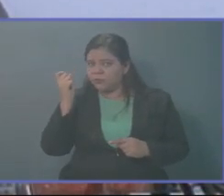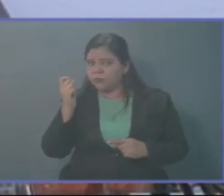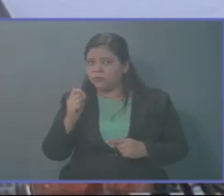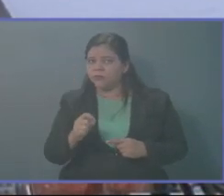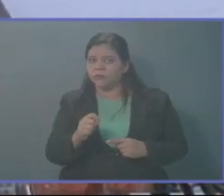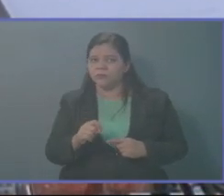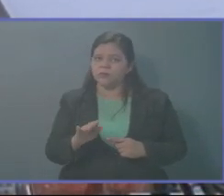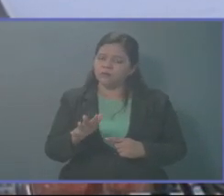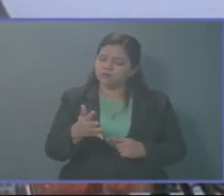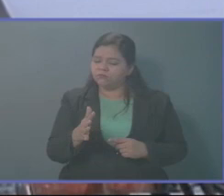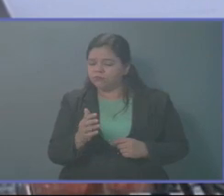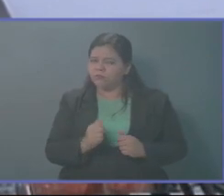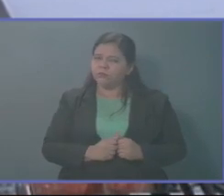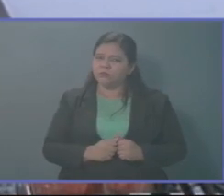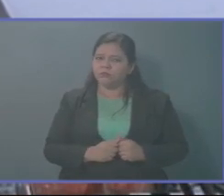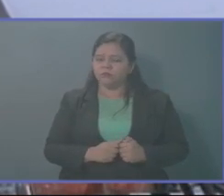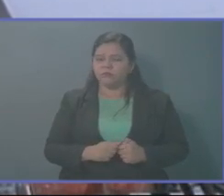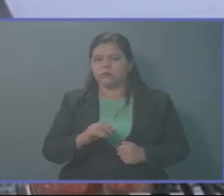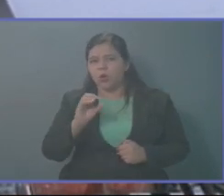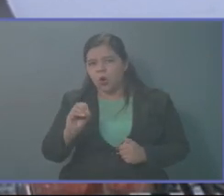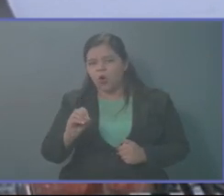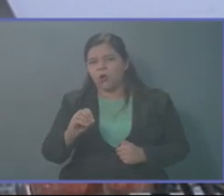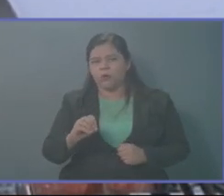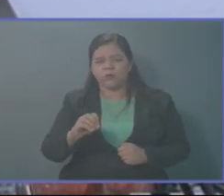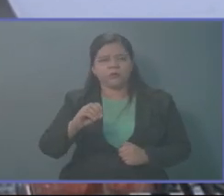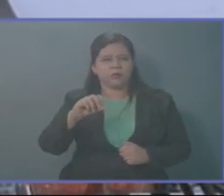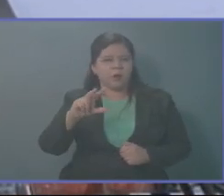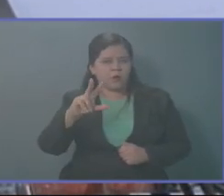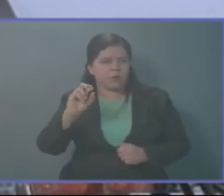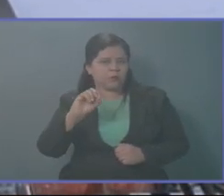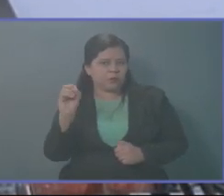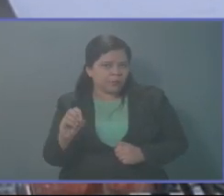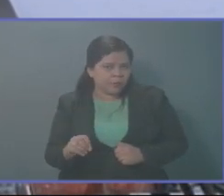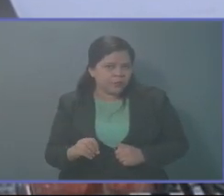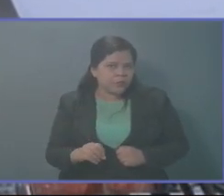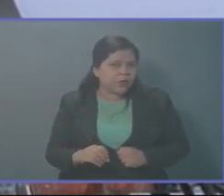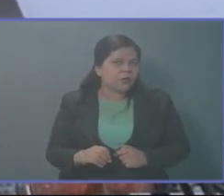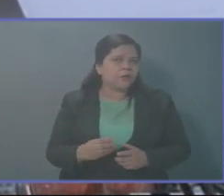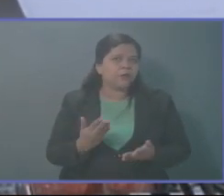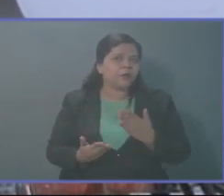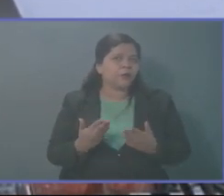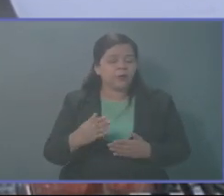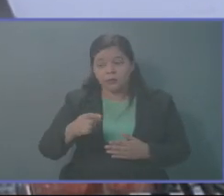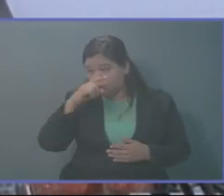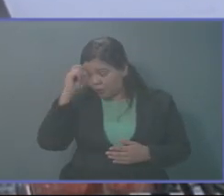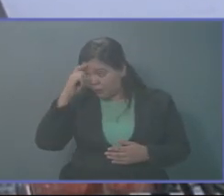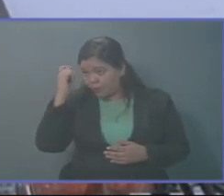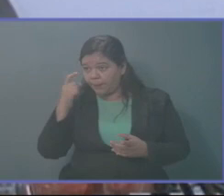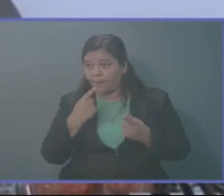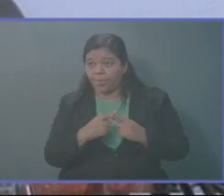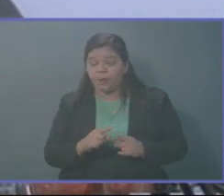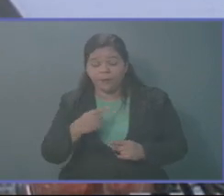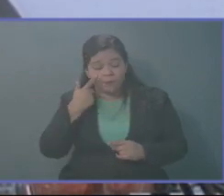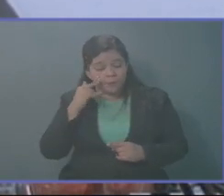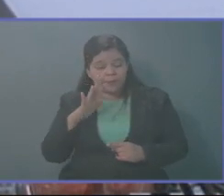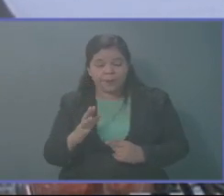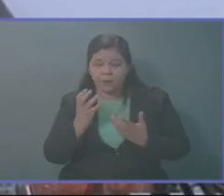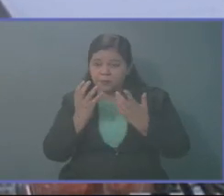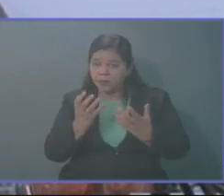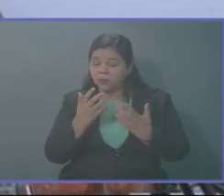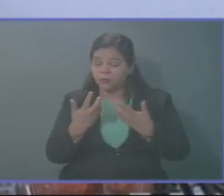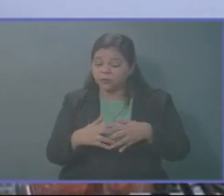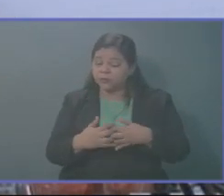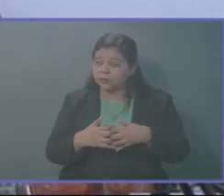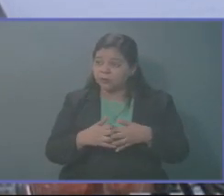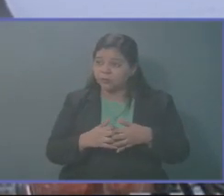medias o en una tercera parte, al mínimo? Y prueba de ello es que la mayoría de